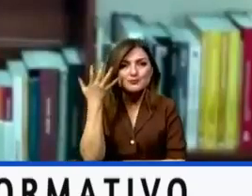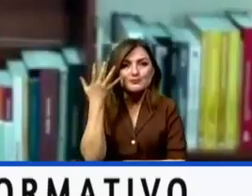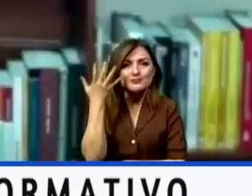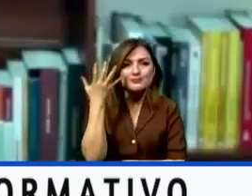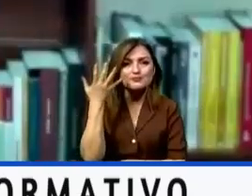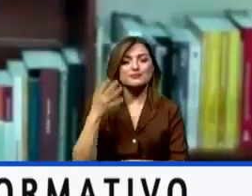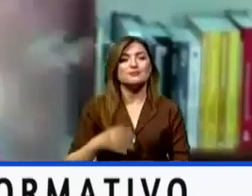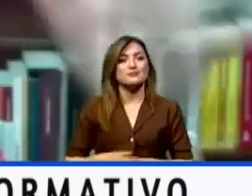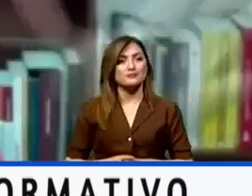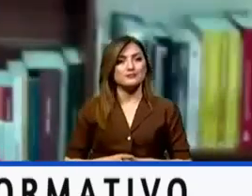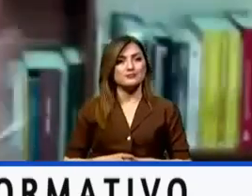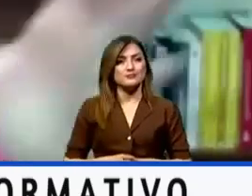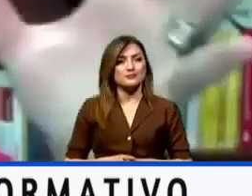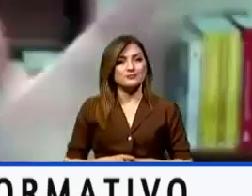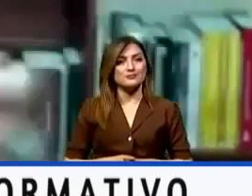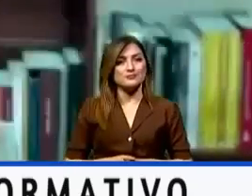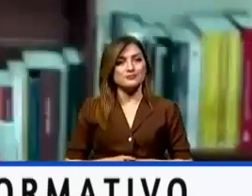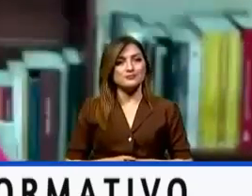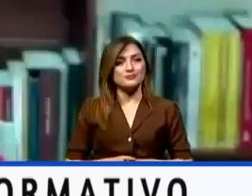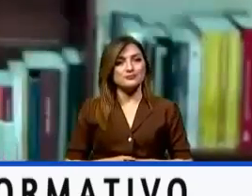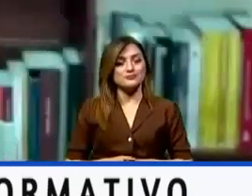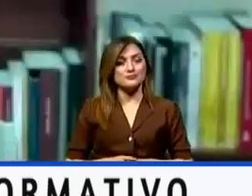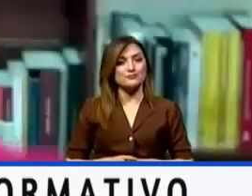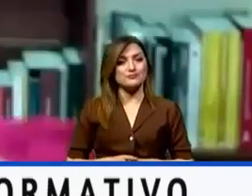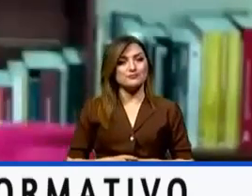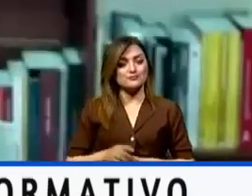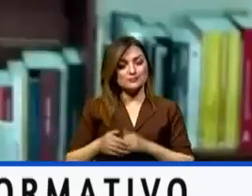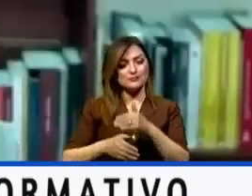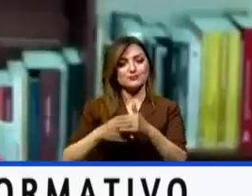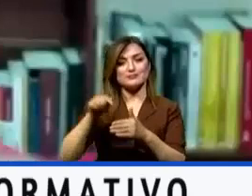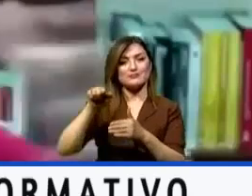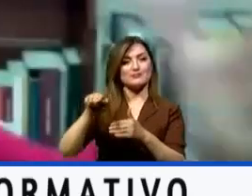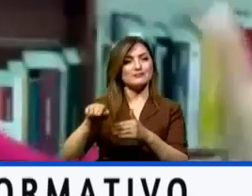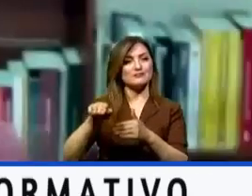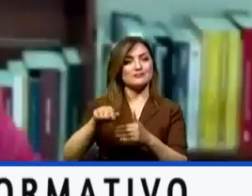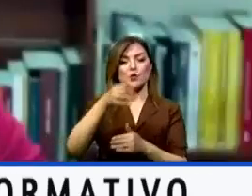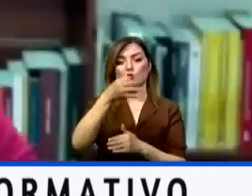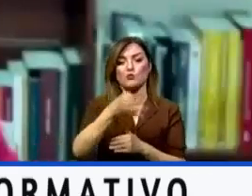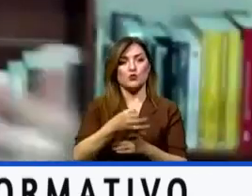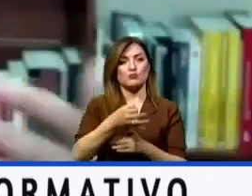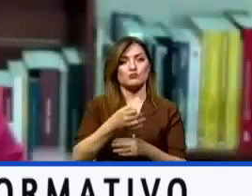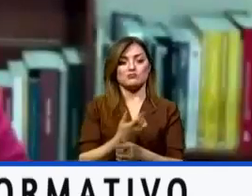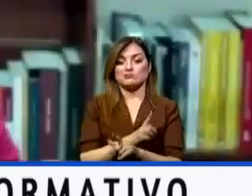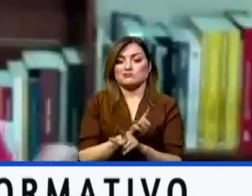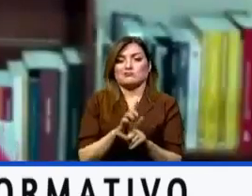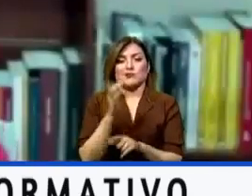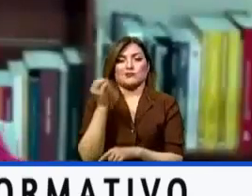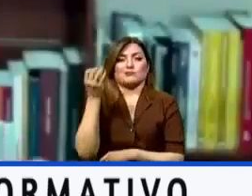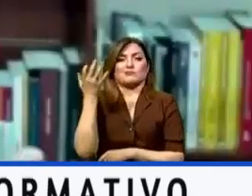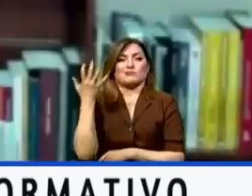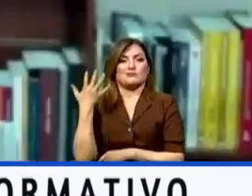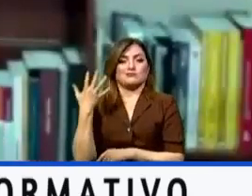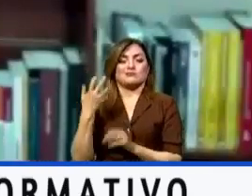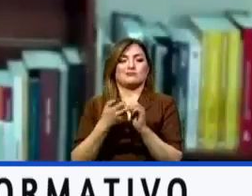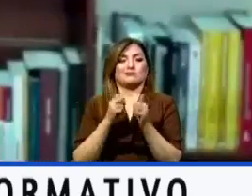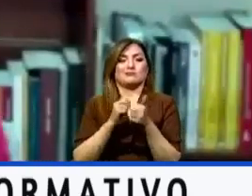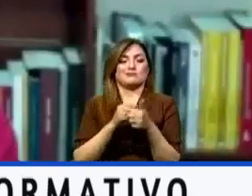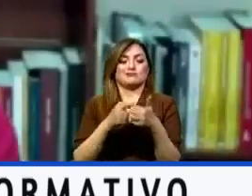ahí sí disgregar, de este proceso ya cumplió, entonces sale y se olvidan de una gran cantidad de